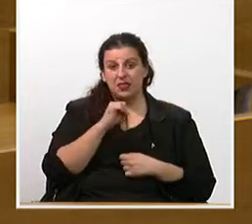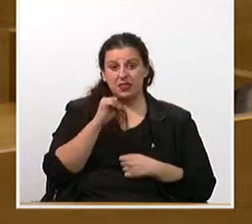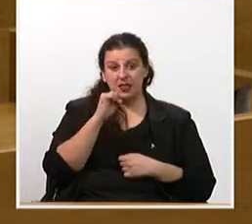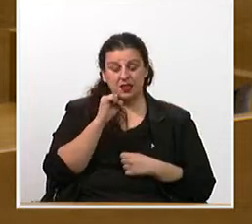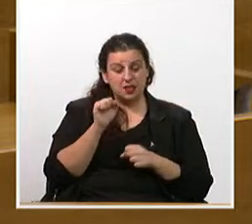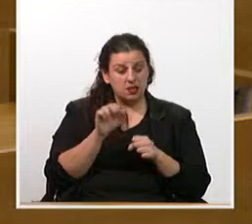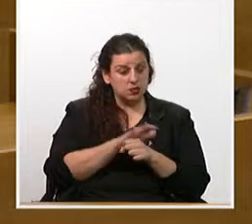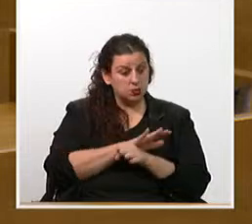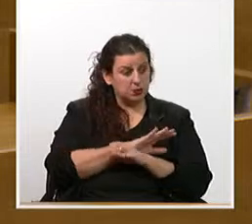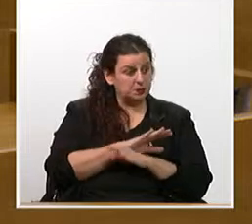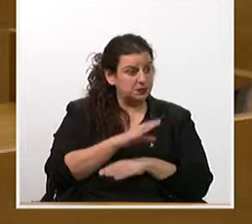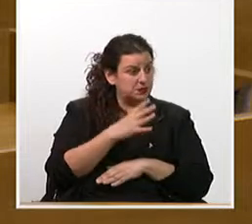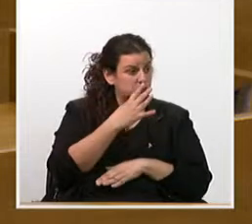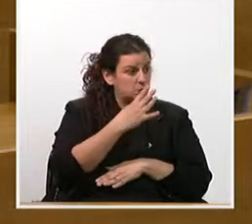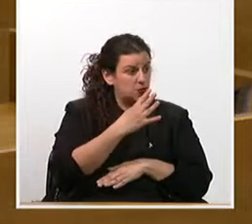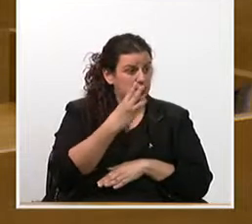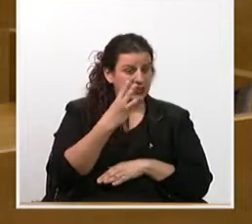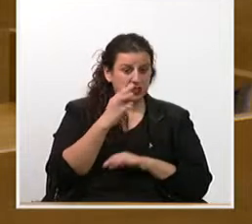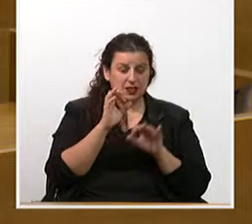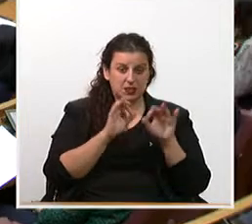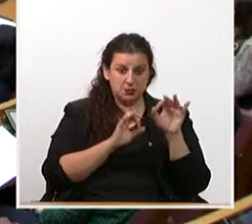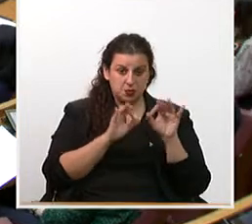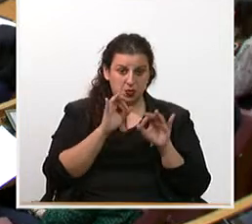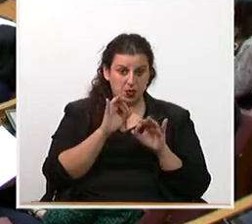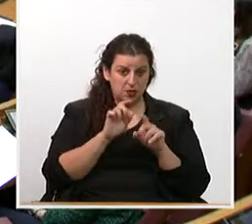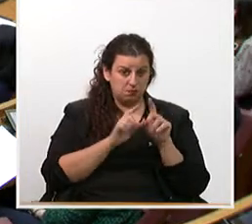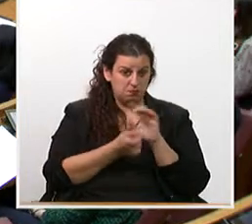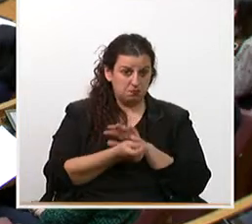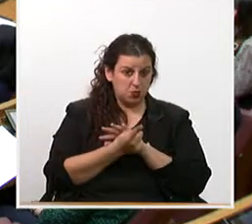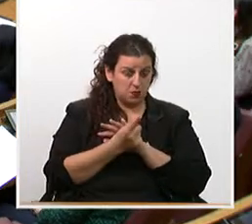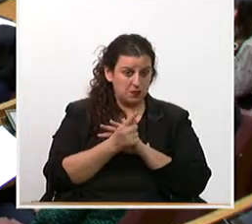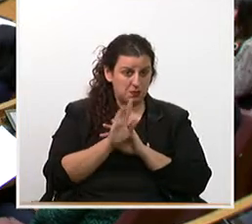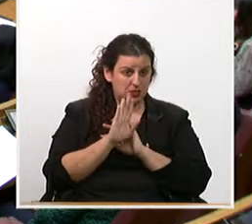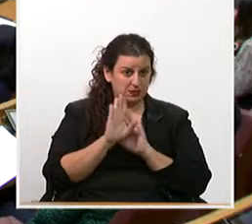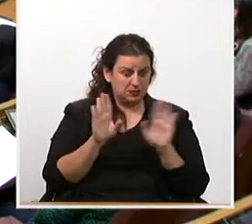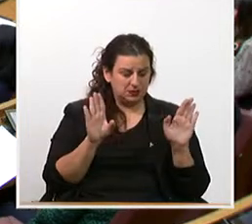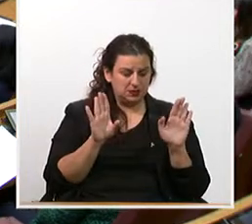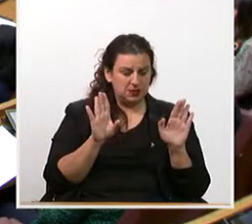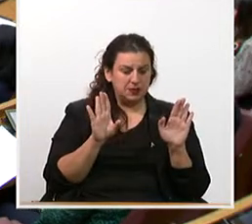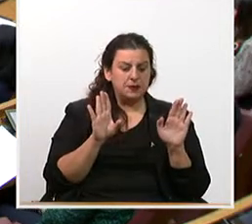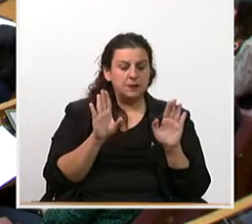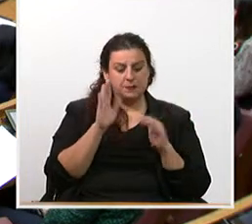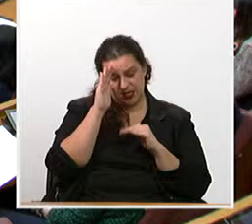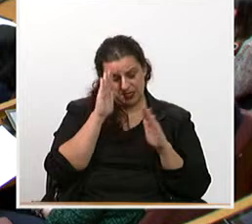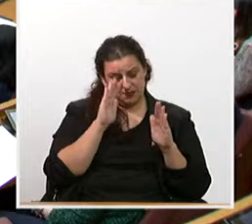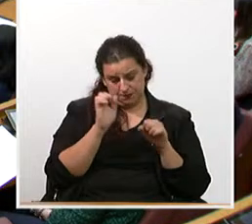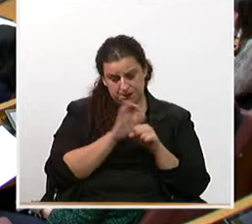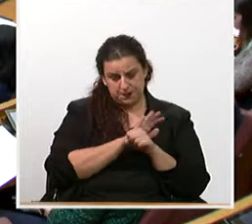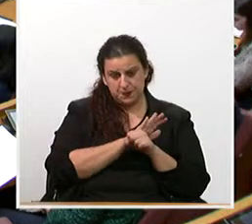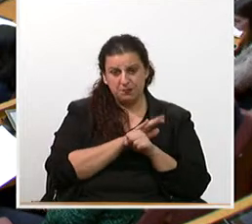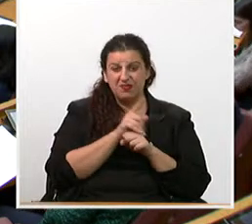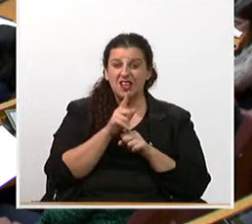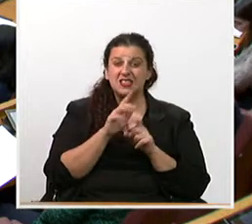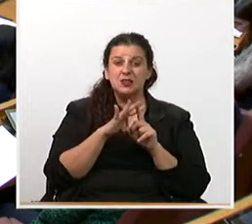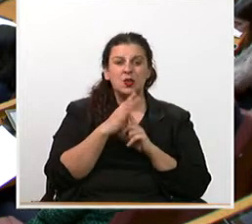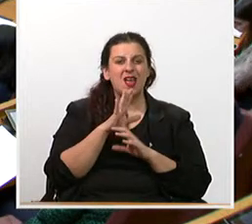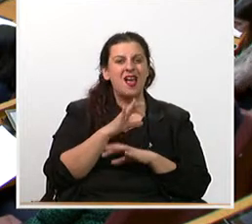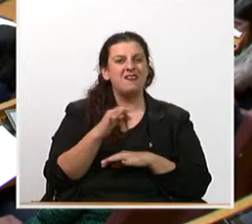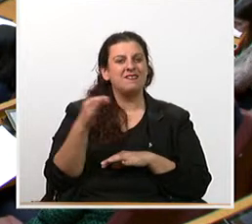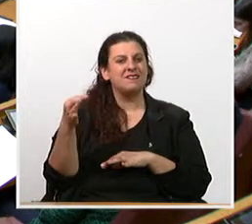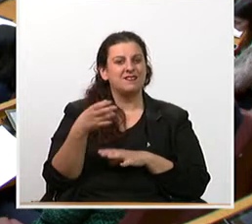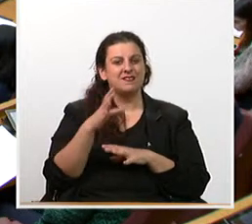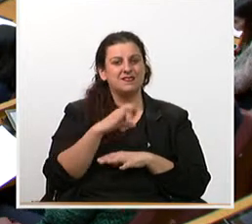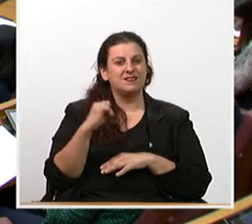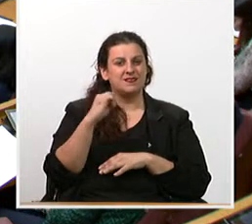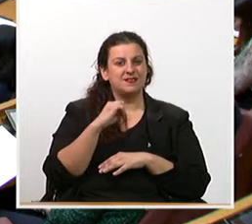43 por de los siniestros atendidos la situación como ven dista mucho de ser la deseable y coincidimos plenamente con